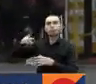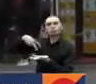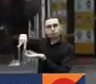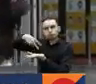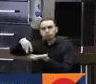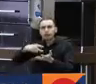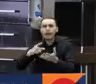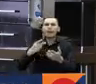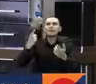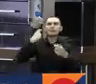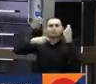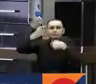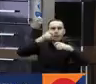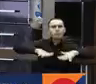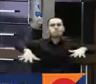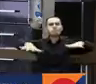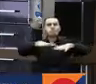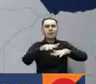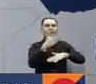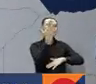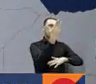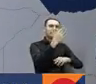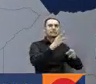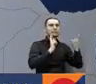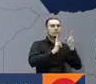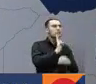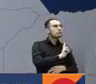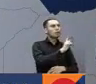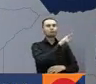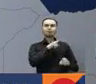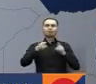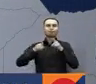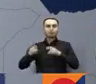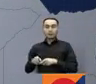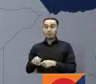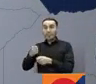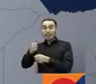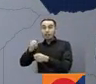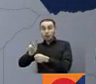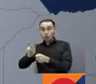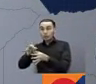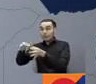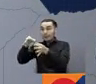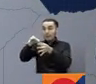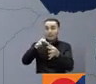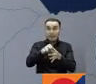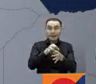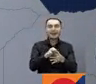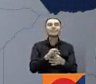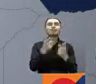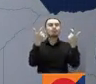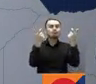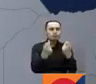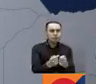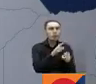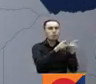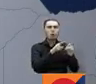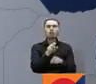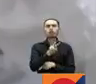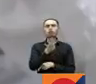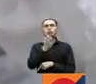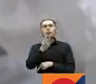comerciales, cines y restaurantes, entre otros. Son 12 ciudades capitales y 293 municipios que ya cumplen con